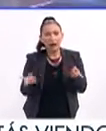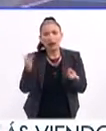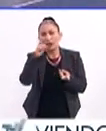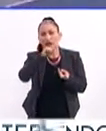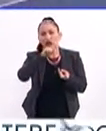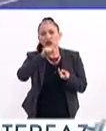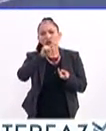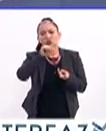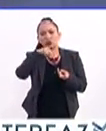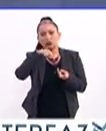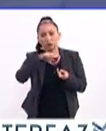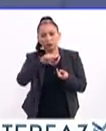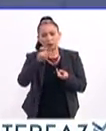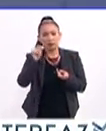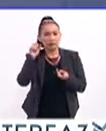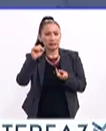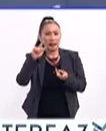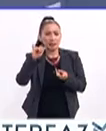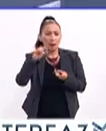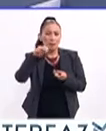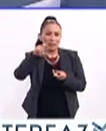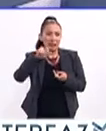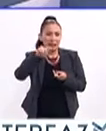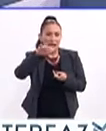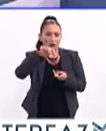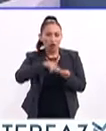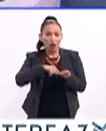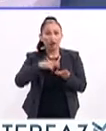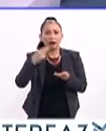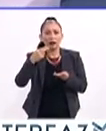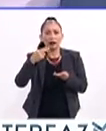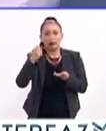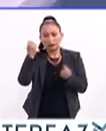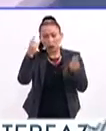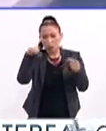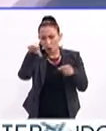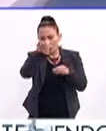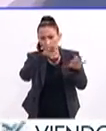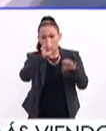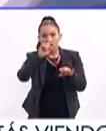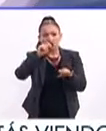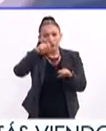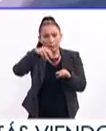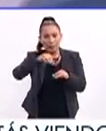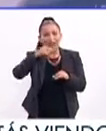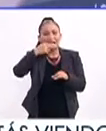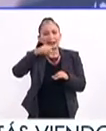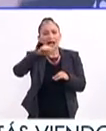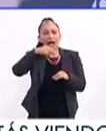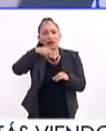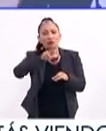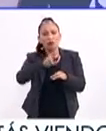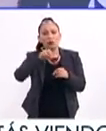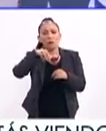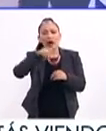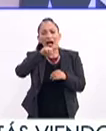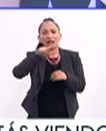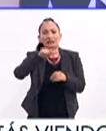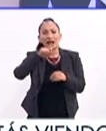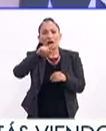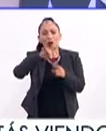lengua tu'unsabio, conocida como mixteco también. El ñañú también. Entre otras, el otomí, el ñañú, el mazahua,